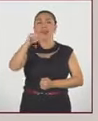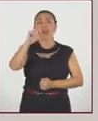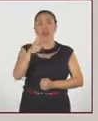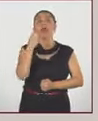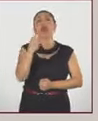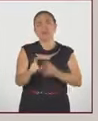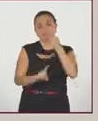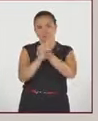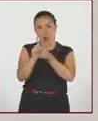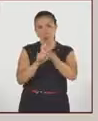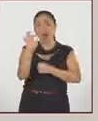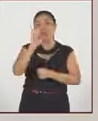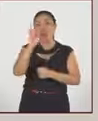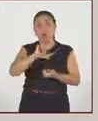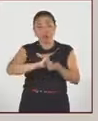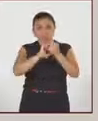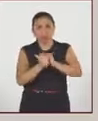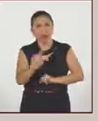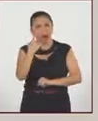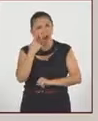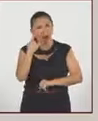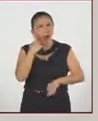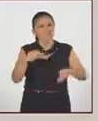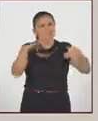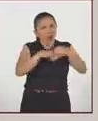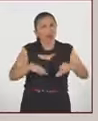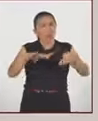que condiciona caídas frecuentes,